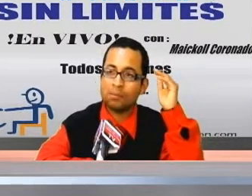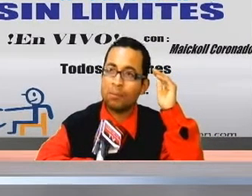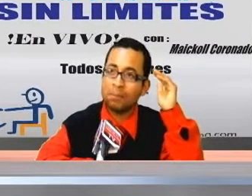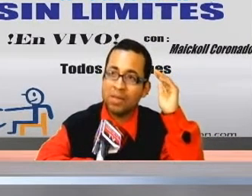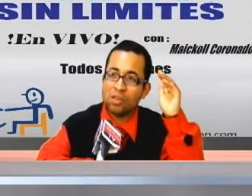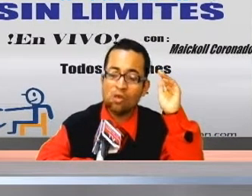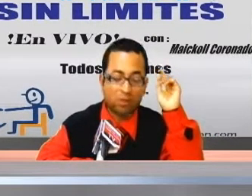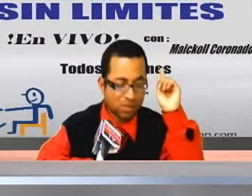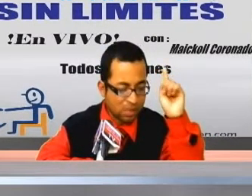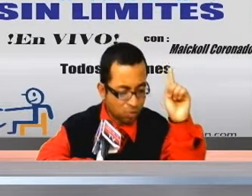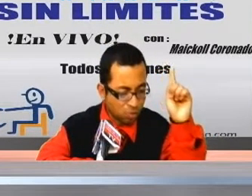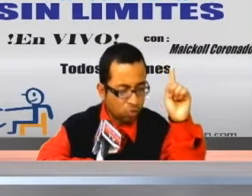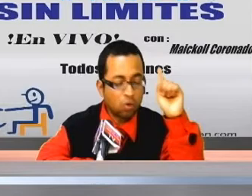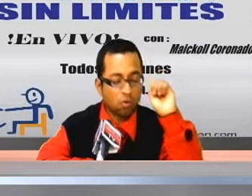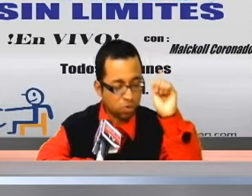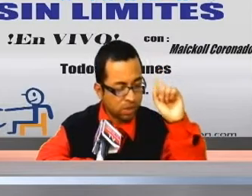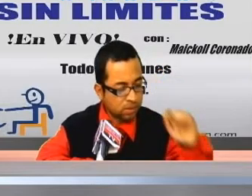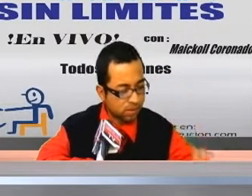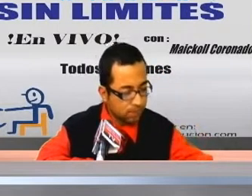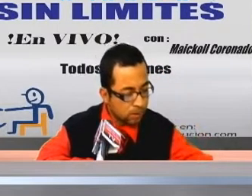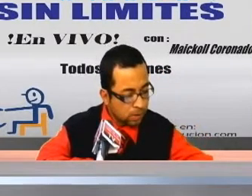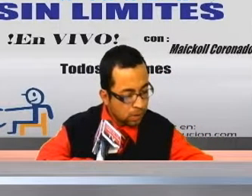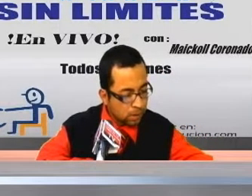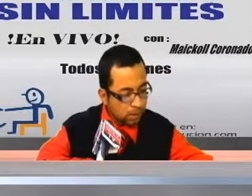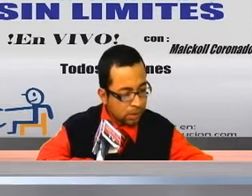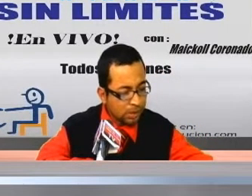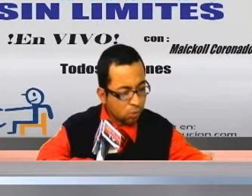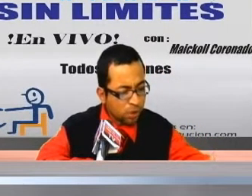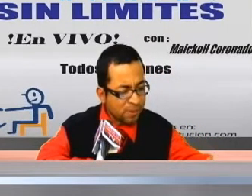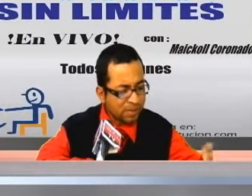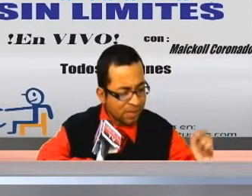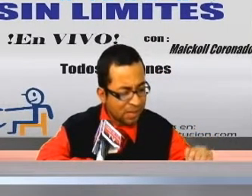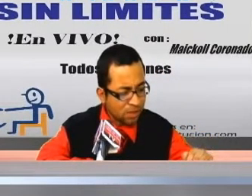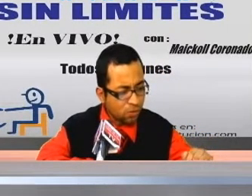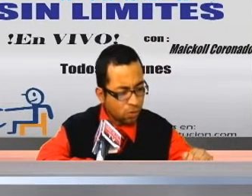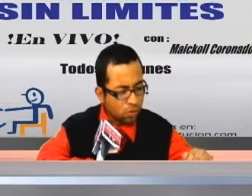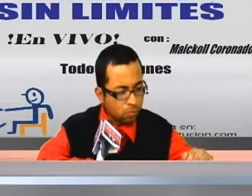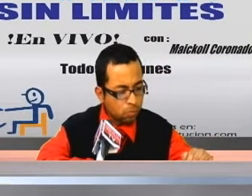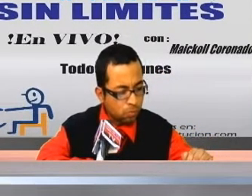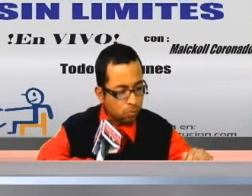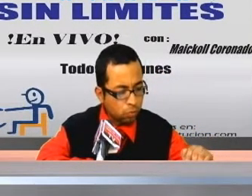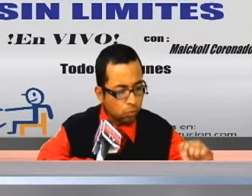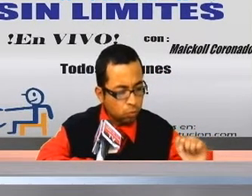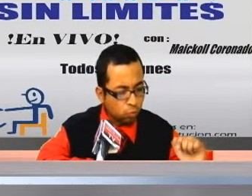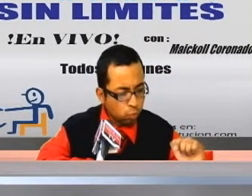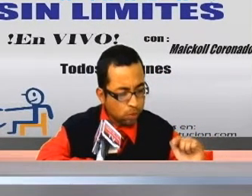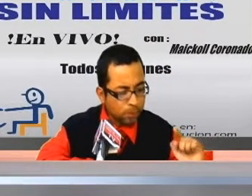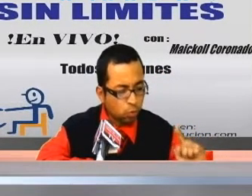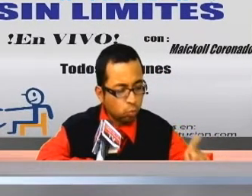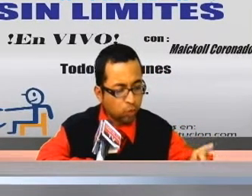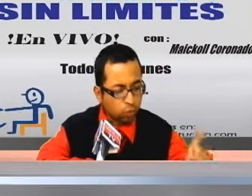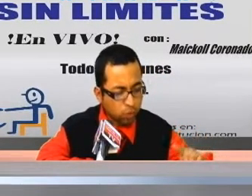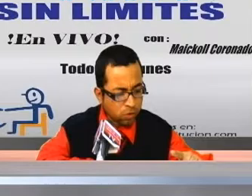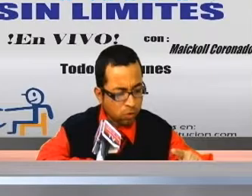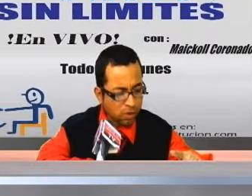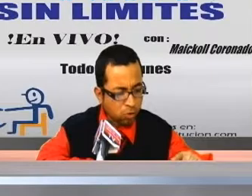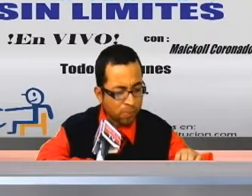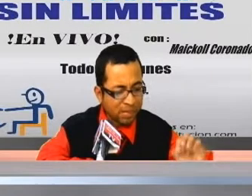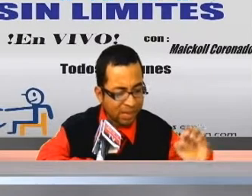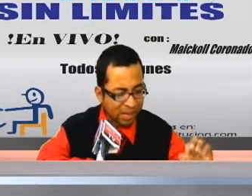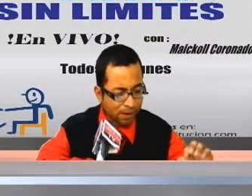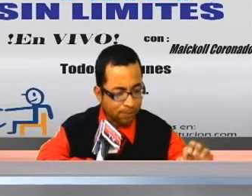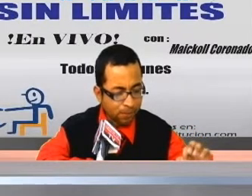que es 1980, que justamente este año pero nuestro sueño